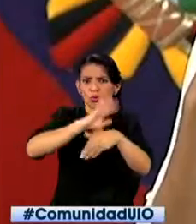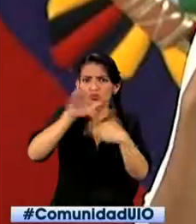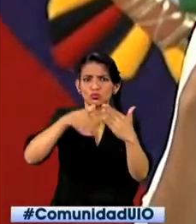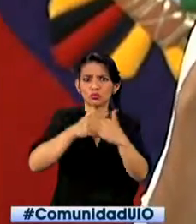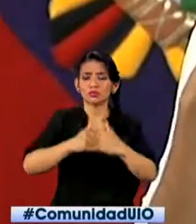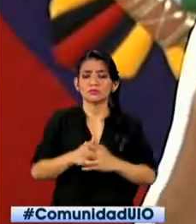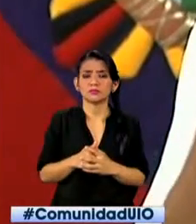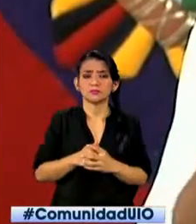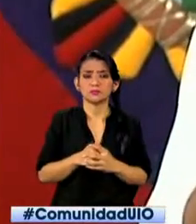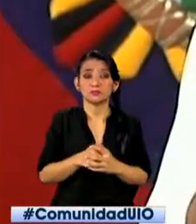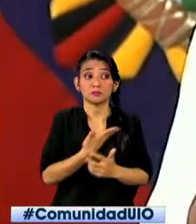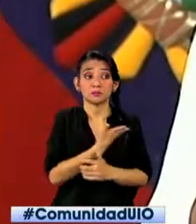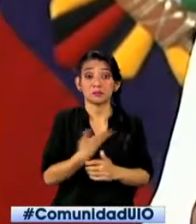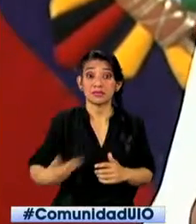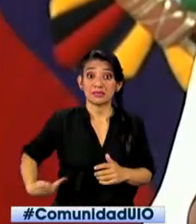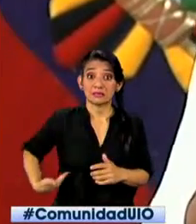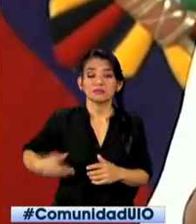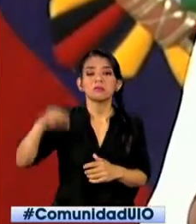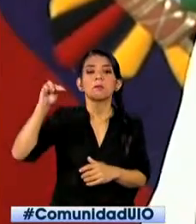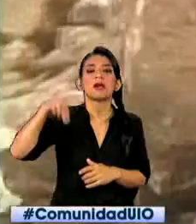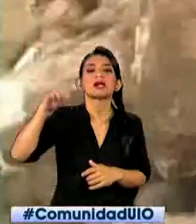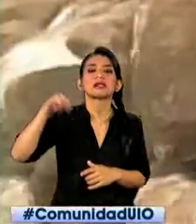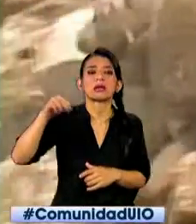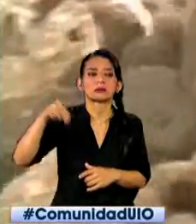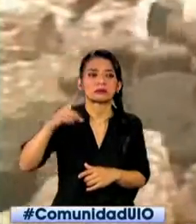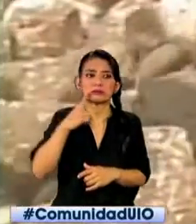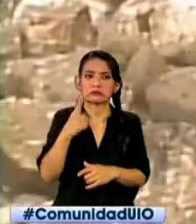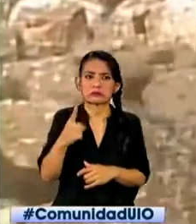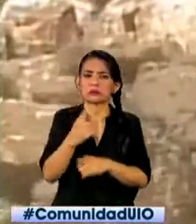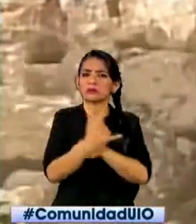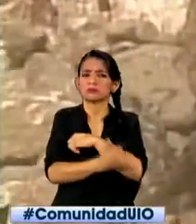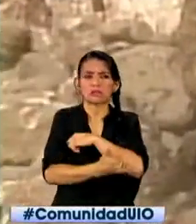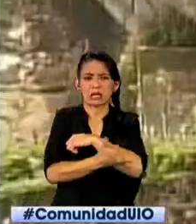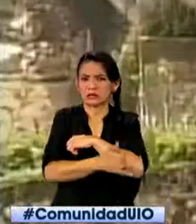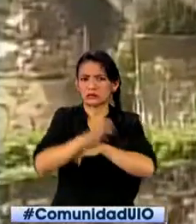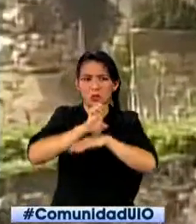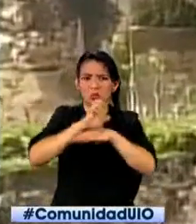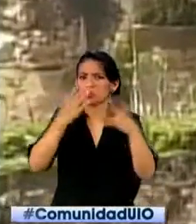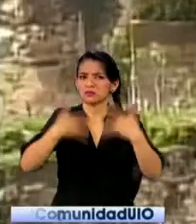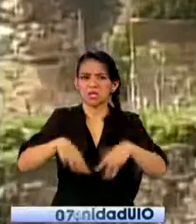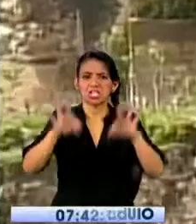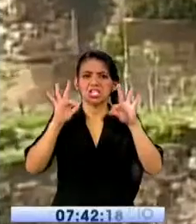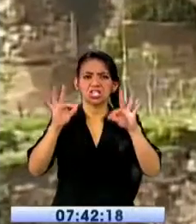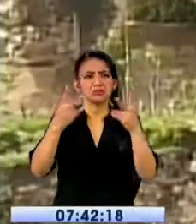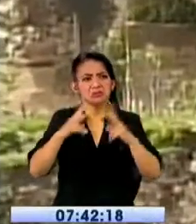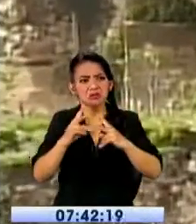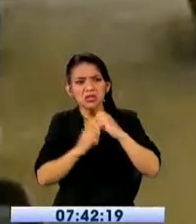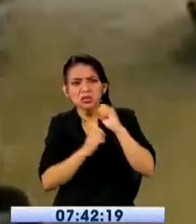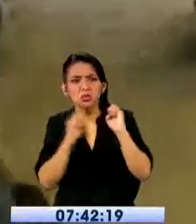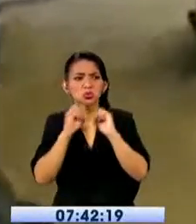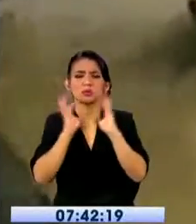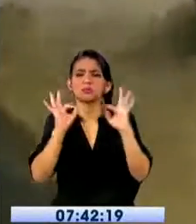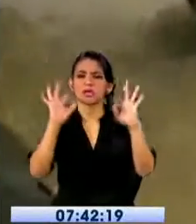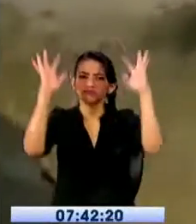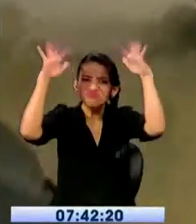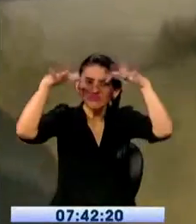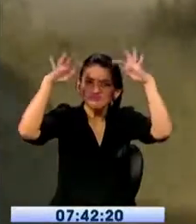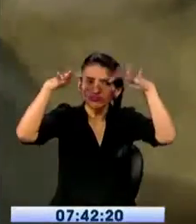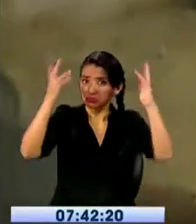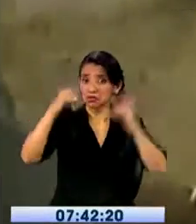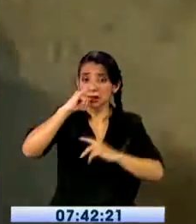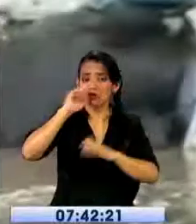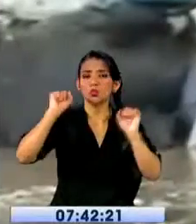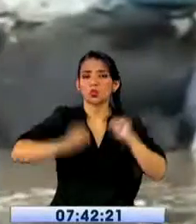Este martes, el primer mandatario anunció que el país se encuentra preparado y con la infraestructura necesaria para enfrentar el fenómeno del Niño y que